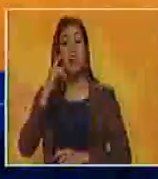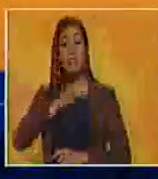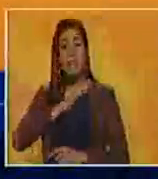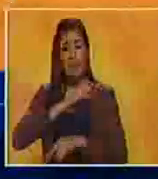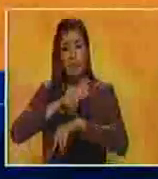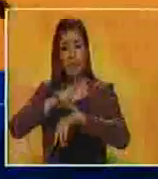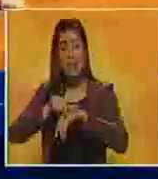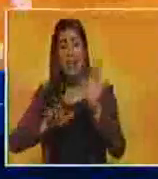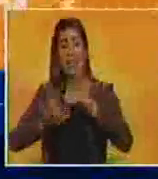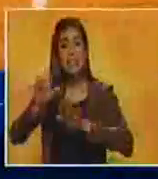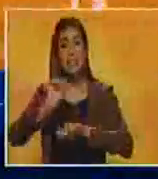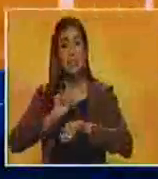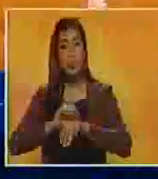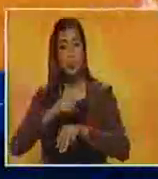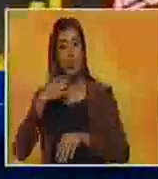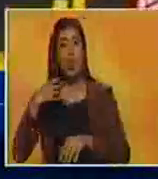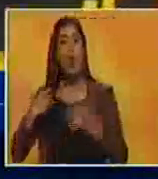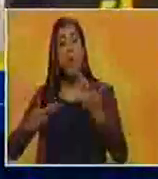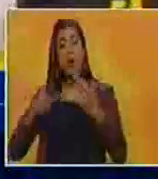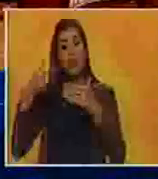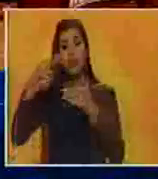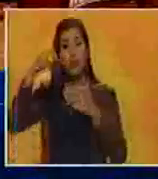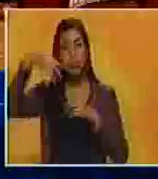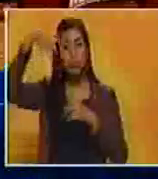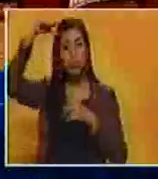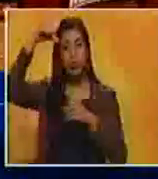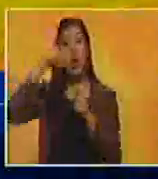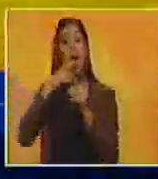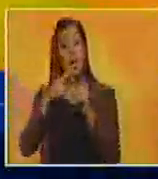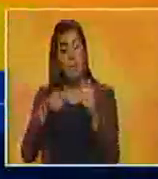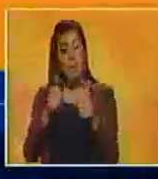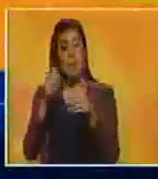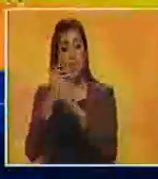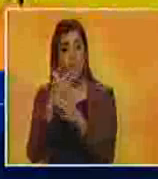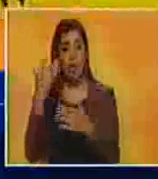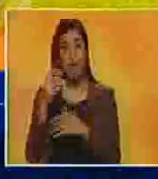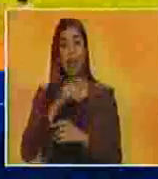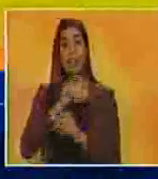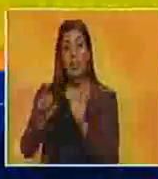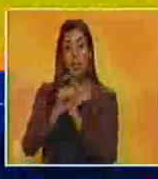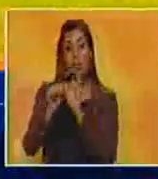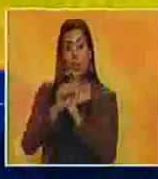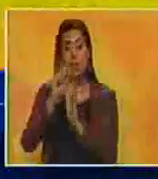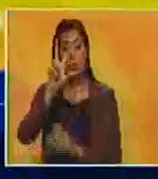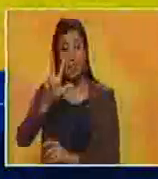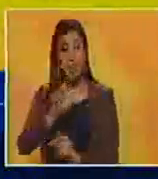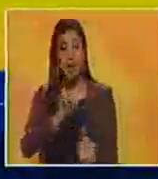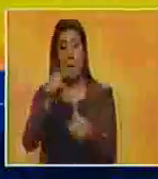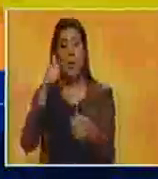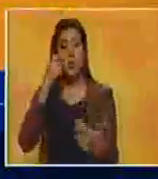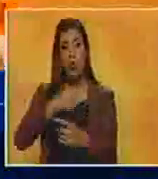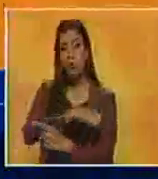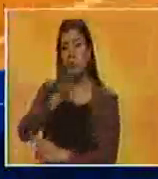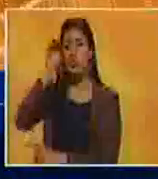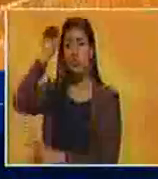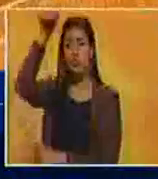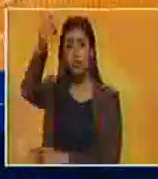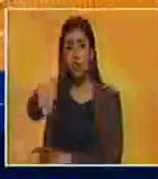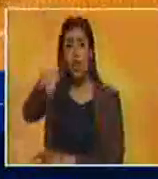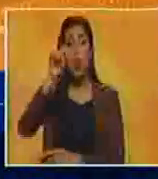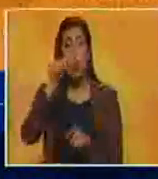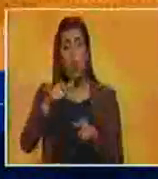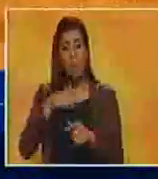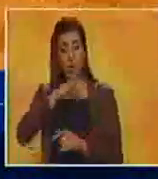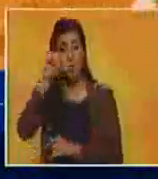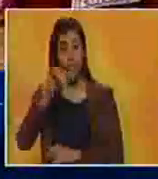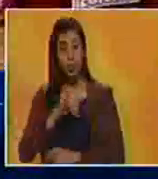incluso retraso de 15 minutos por un apagón. Zulia picó adelante en el tercer episodio con un racimo de 3 anotaciones, iniciado por un jonrón solitario de Herlis